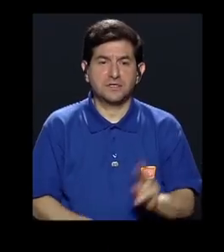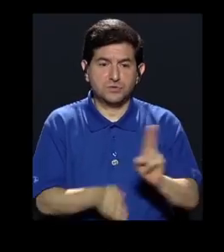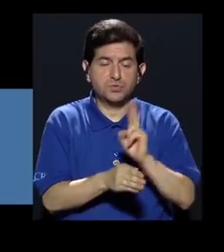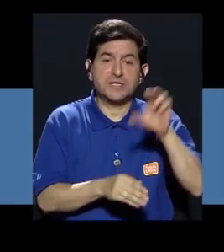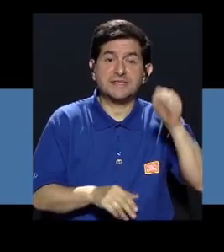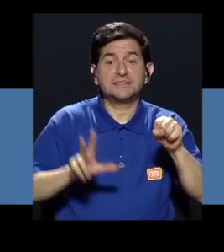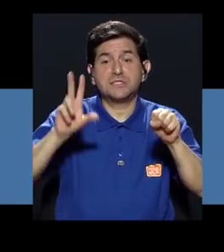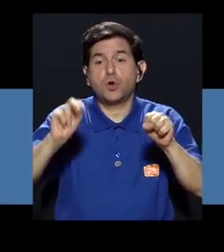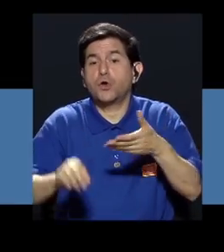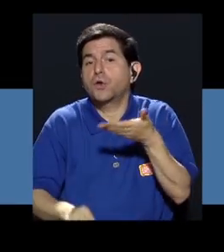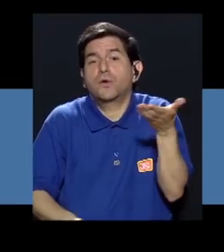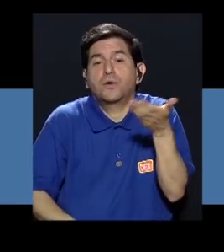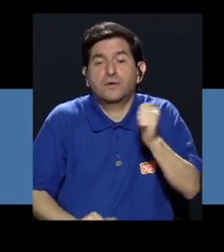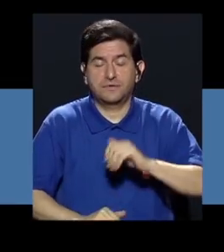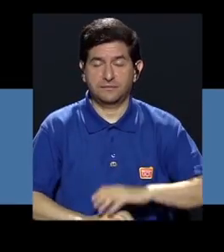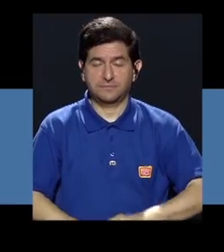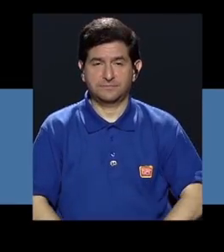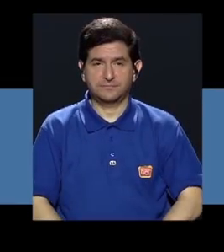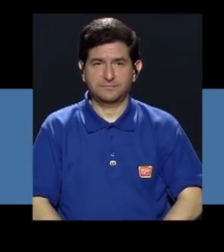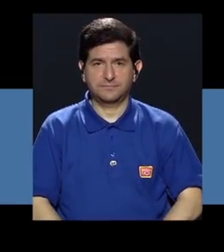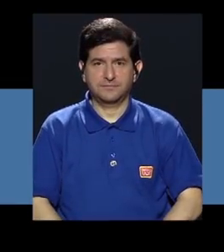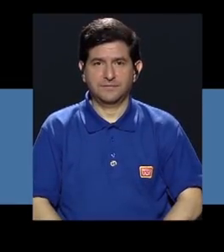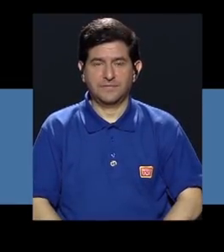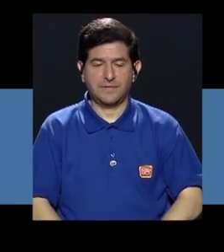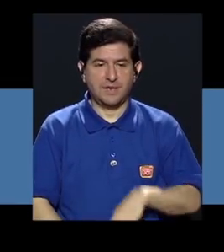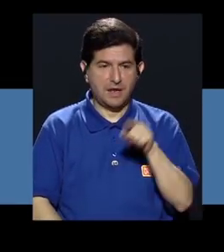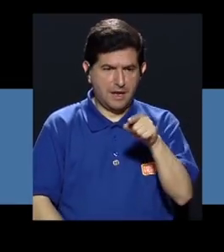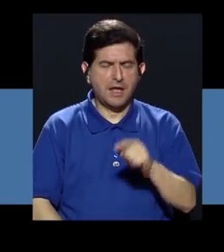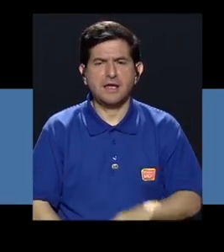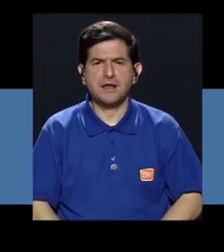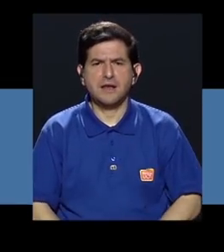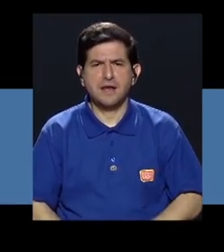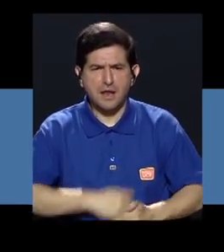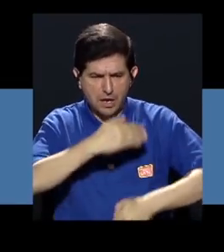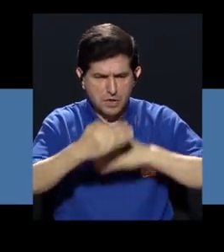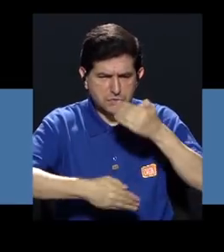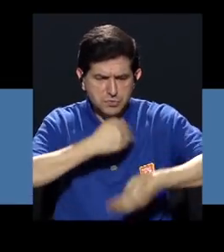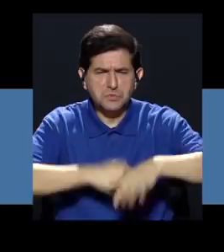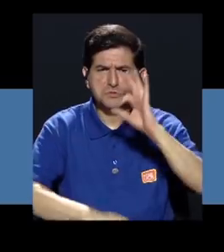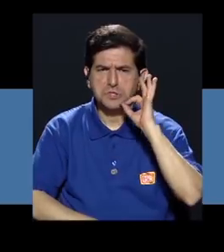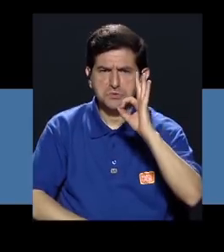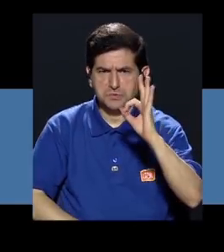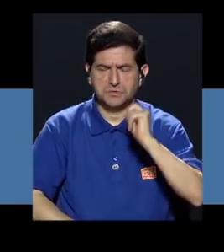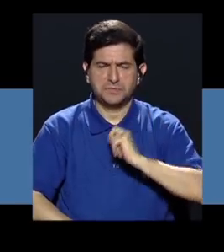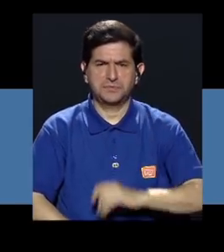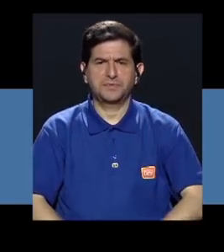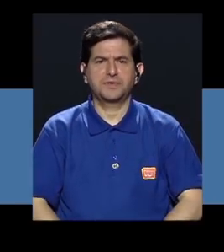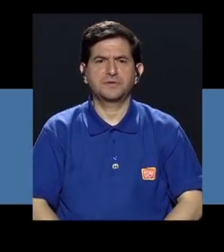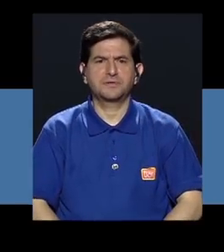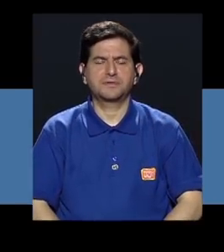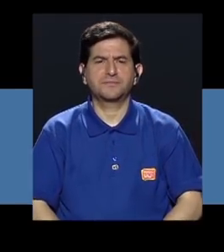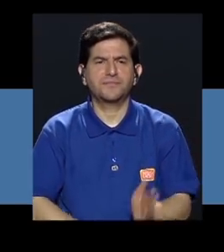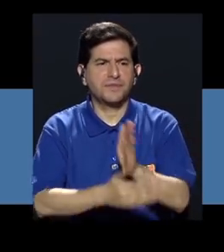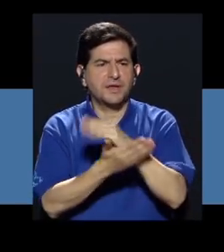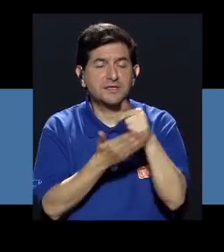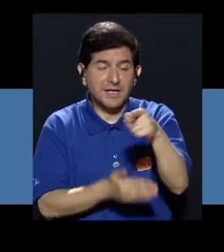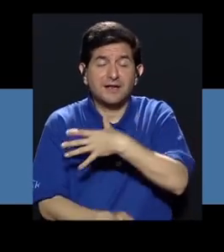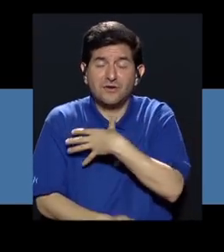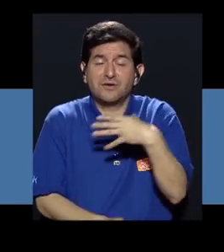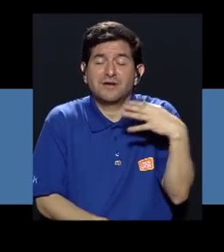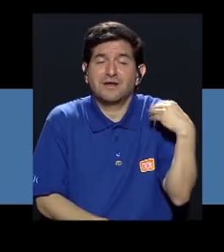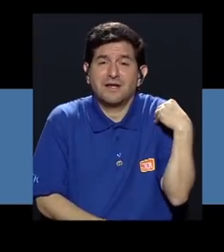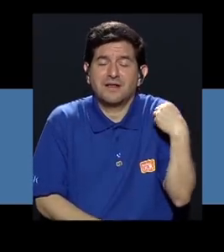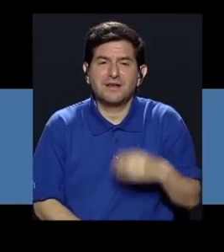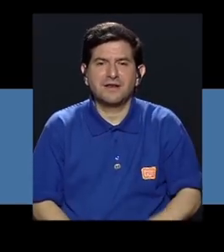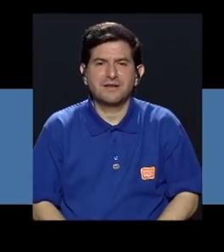qué puede usar, qué no. O sea, la motora de él va muy bien, como dice Niles. Es algo que a él le